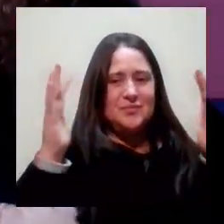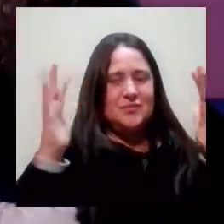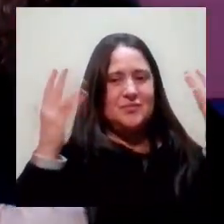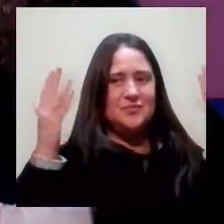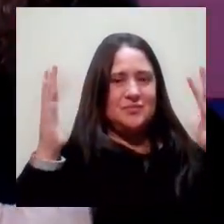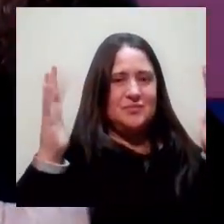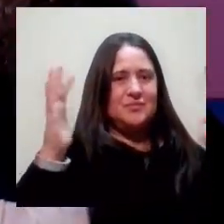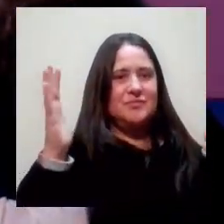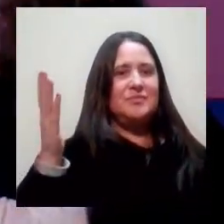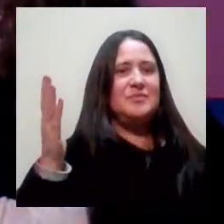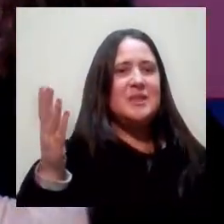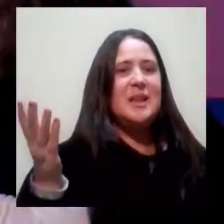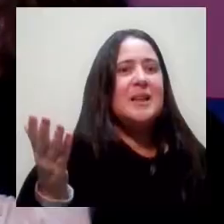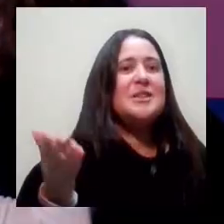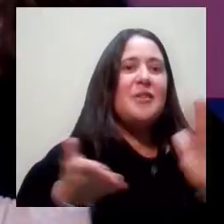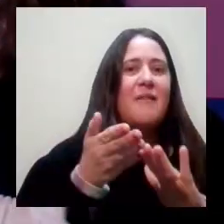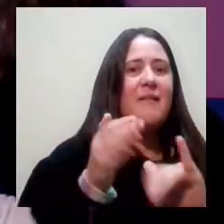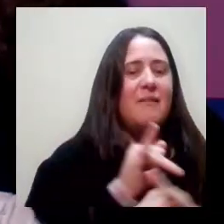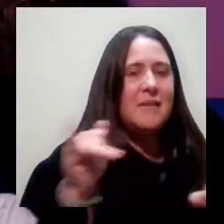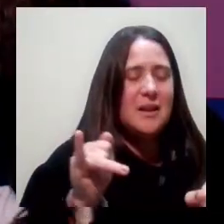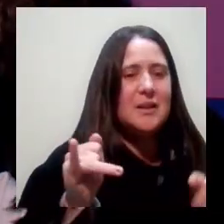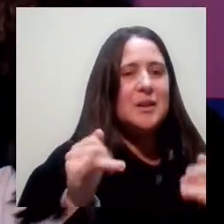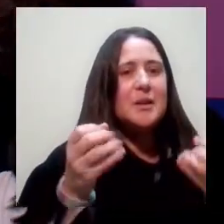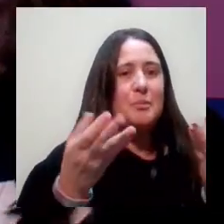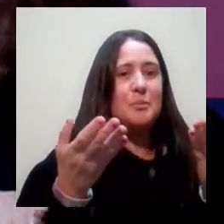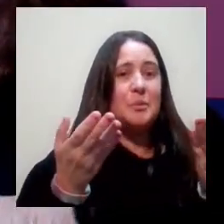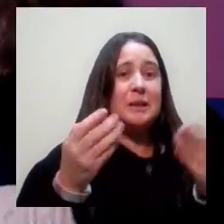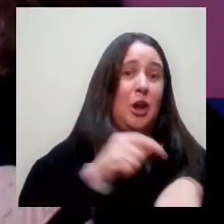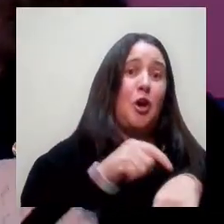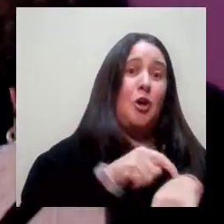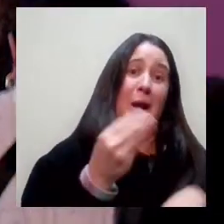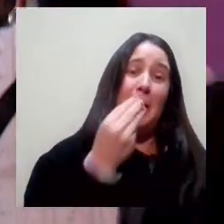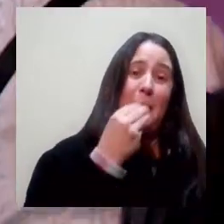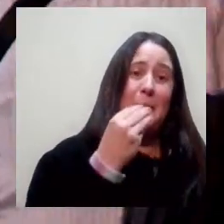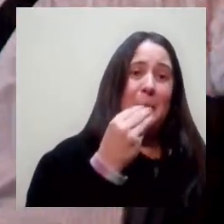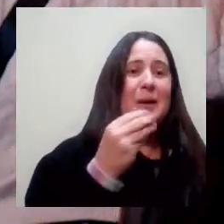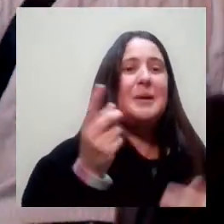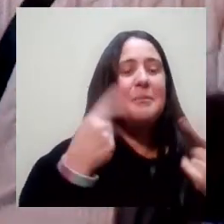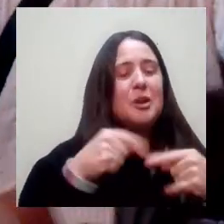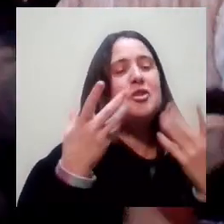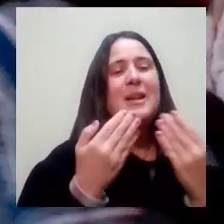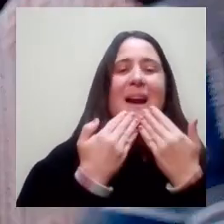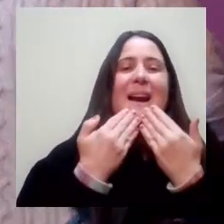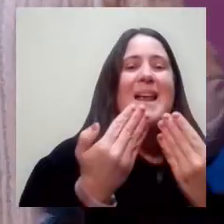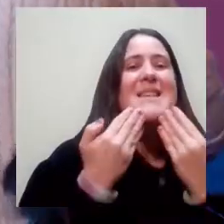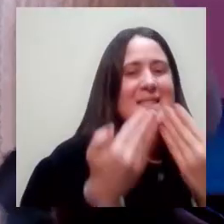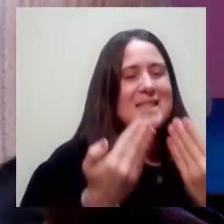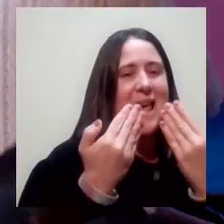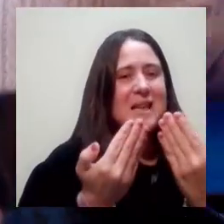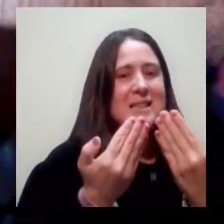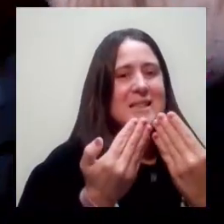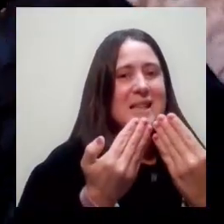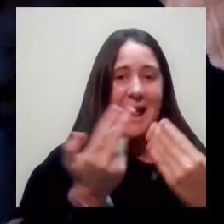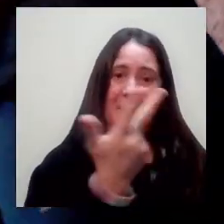Vamos a ir ya cerrando porque se nos hizo la hora del almuerzo, nos pasamos, pero bueno, quería agradecerles mucho a las tres.